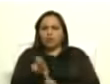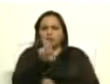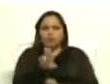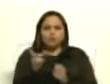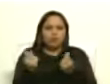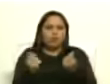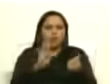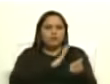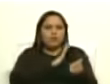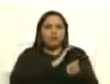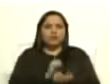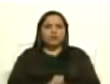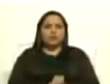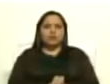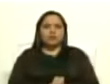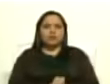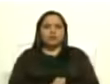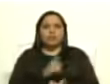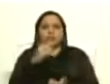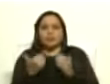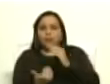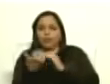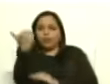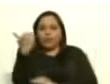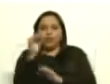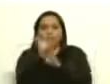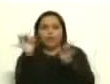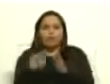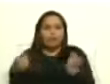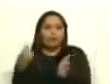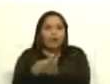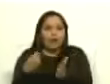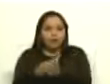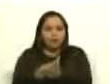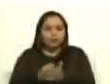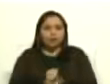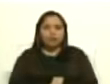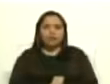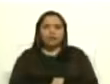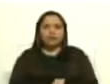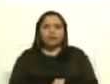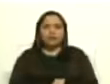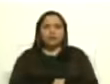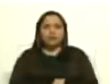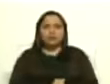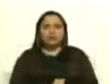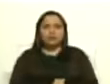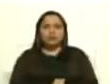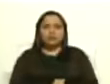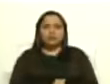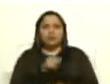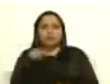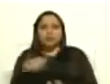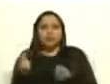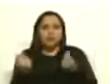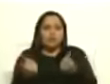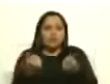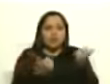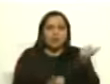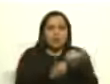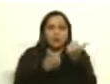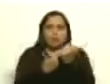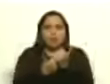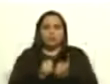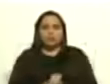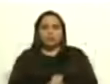reserva, pero se ha incrementado como medio de pago, se ha incrementado como moneda crediticia, se ha incrementado